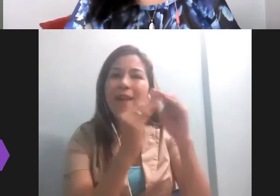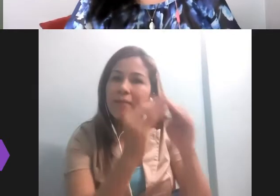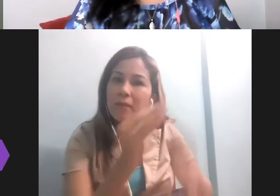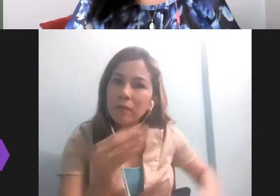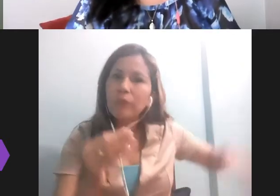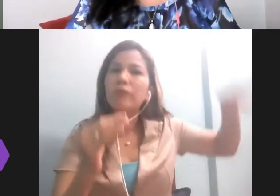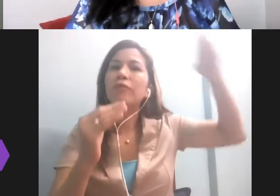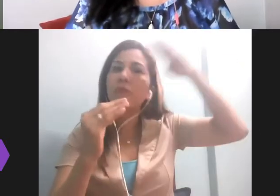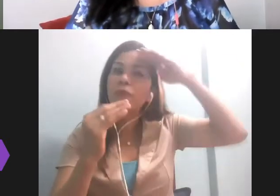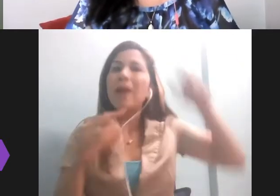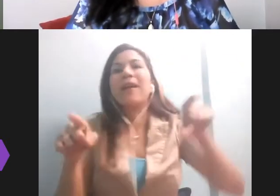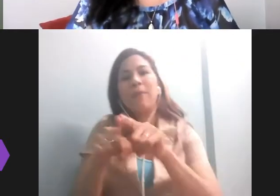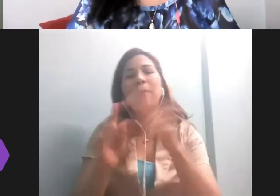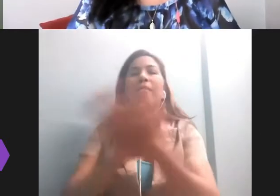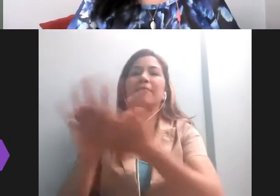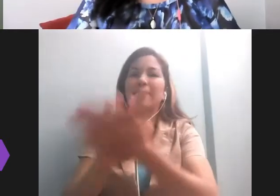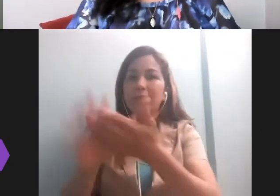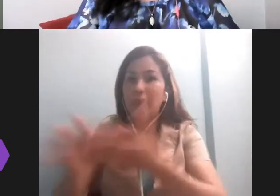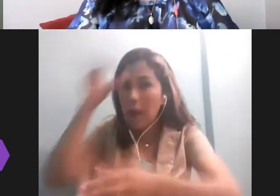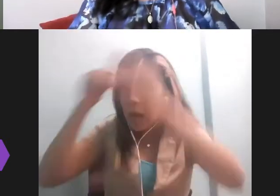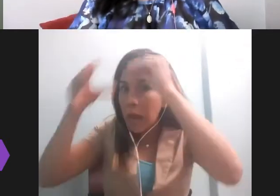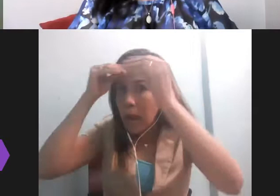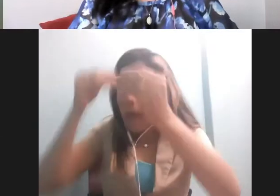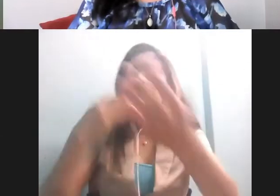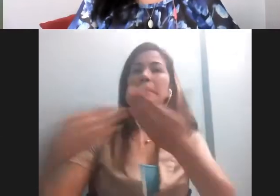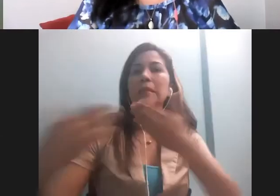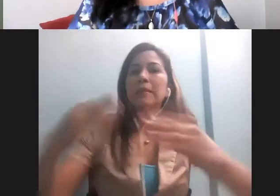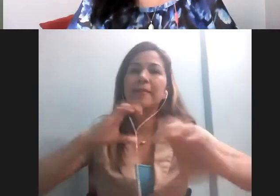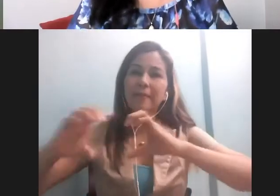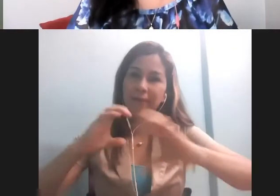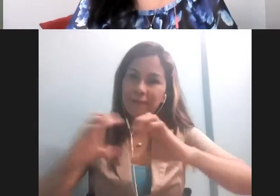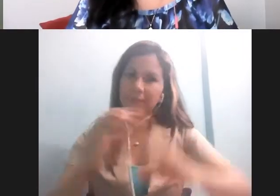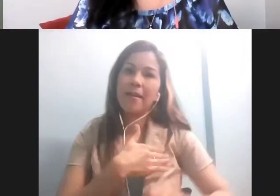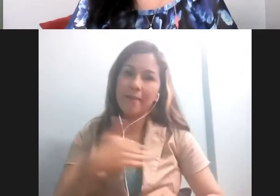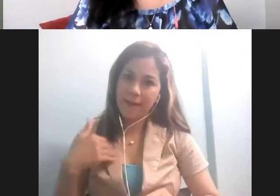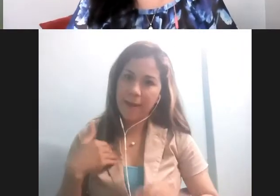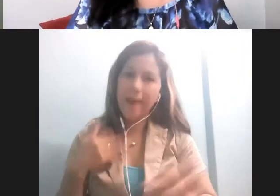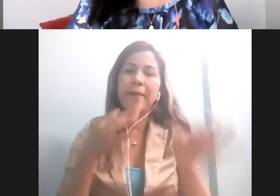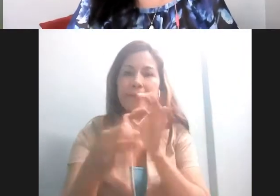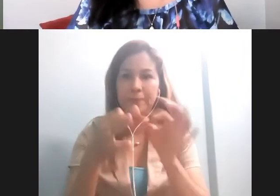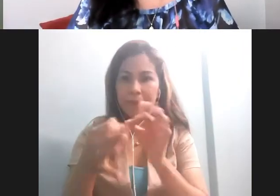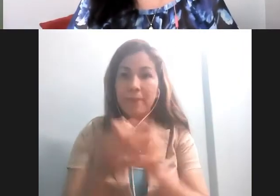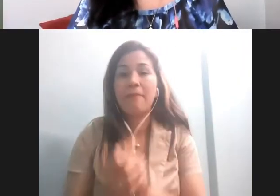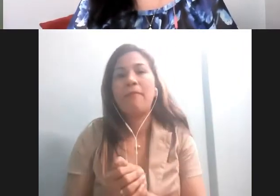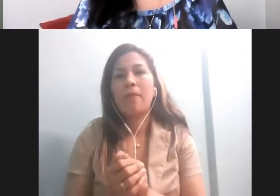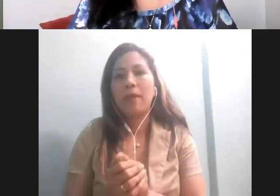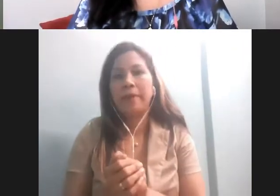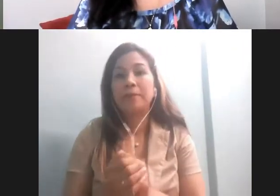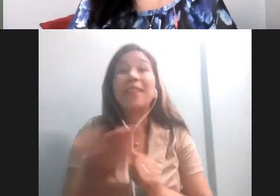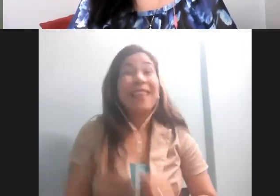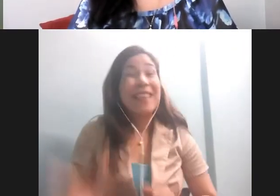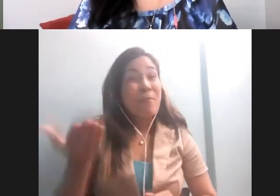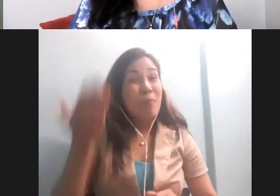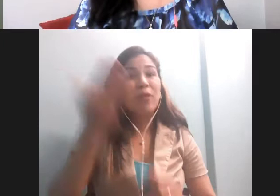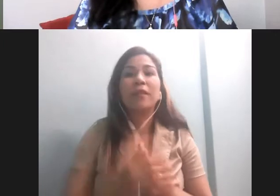para comunicarte, ¿no? Entonces, por allí más o menos es lo que quería más o menos hacer esa introducción. Igualmente, es un punto clave en lo que tiene que